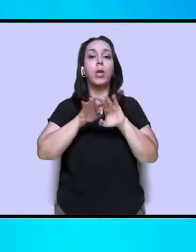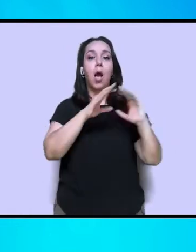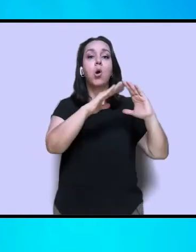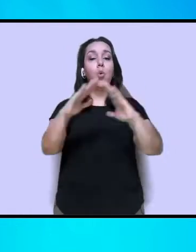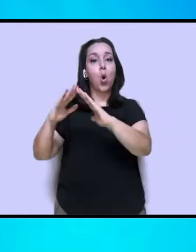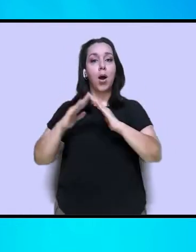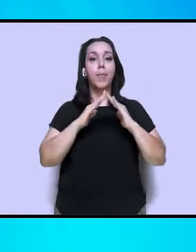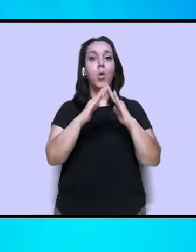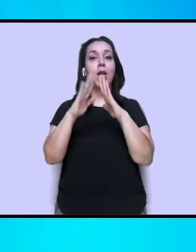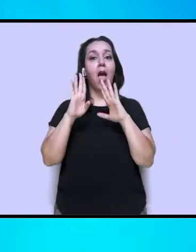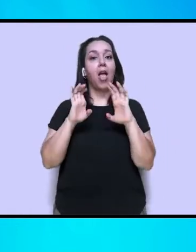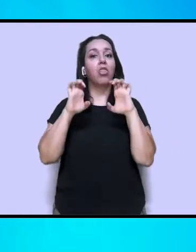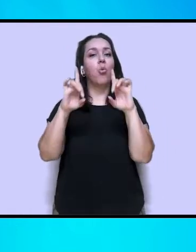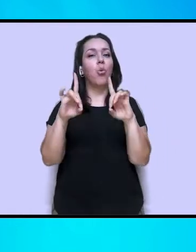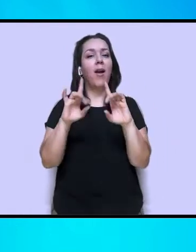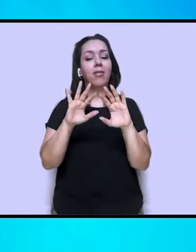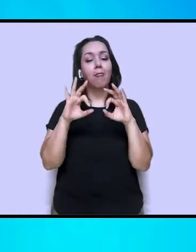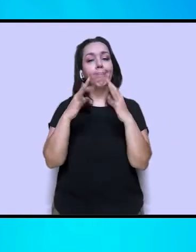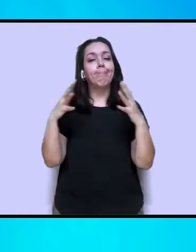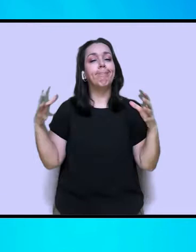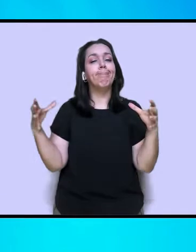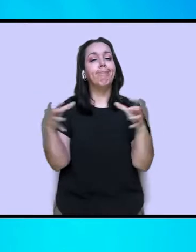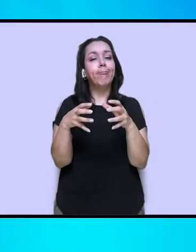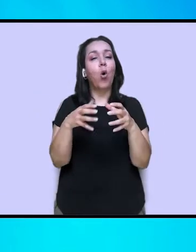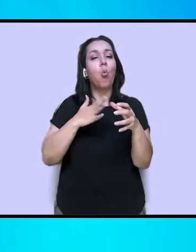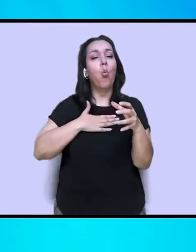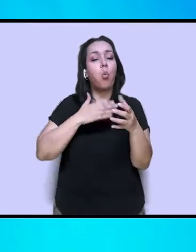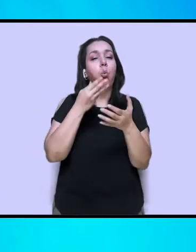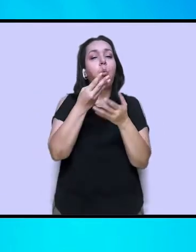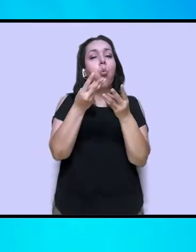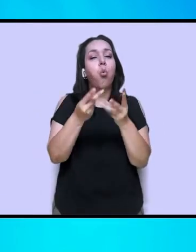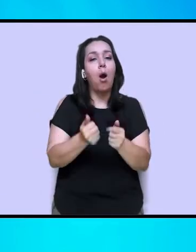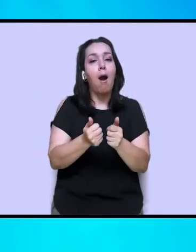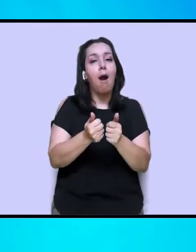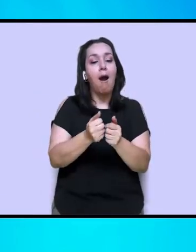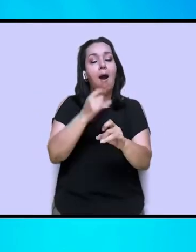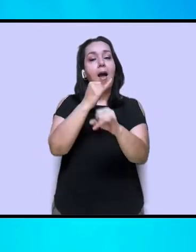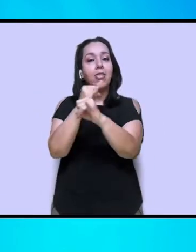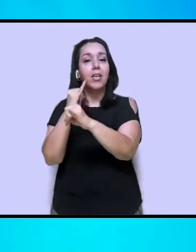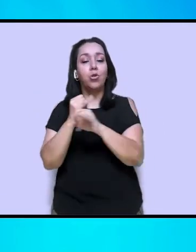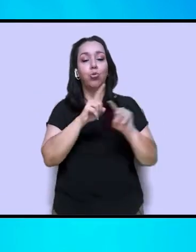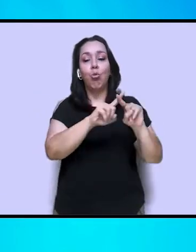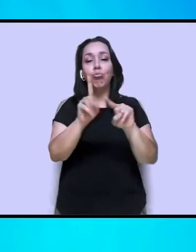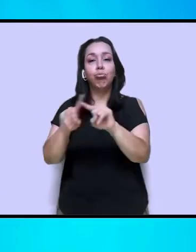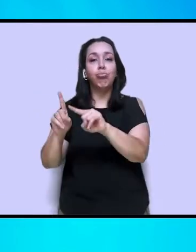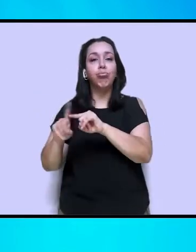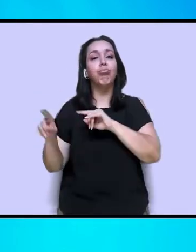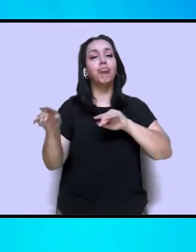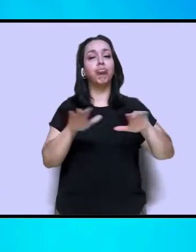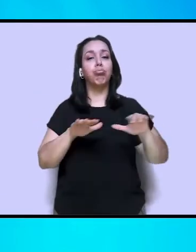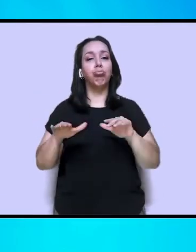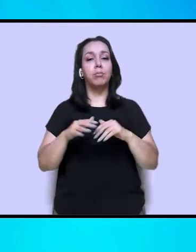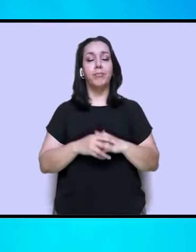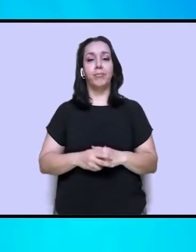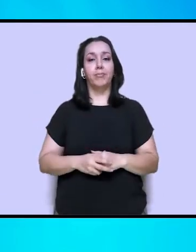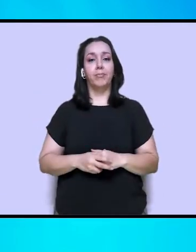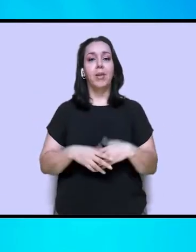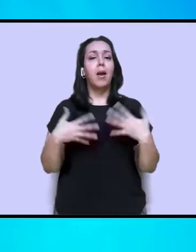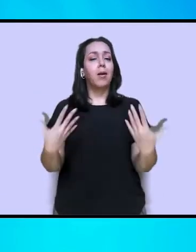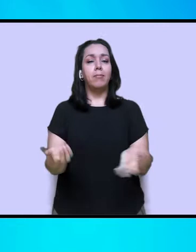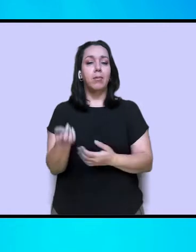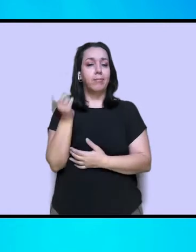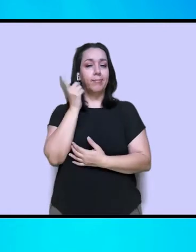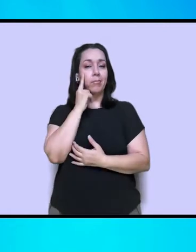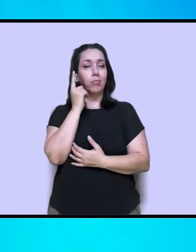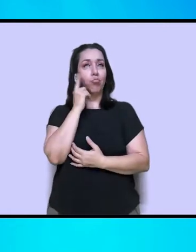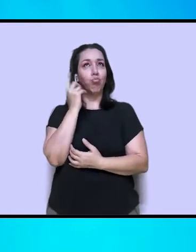comunidad educativa y forman parte de la matrícula de nuestras instituciones en sus diferentes modalidades. Pensemos